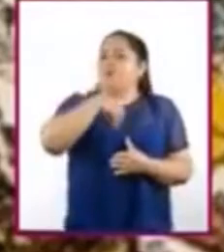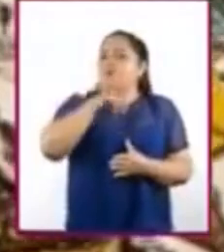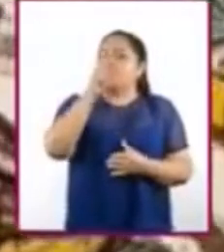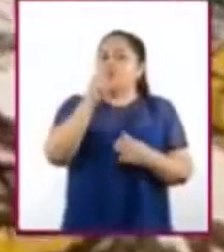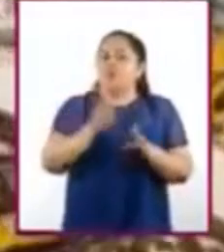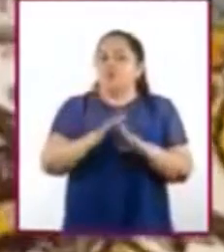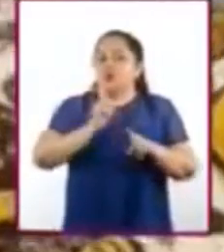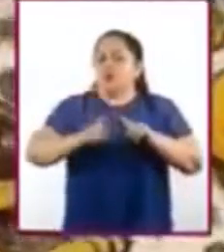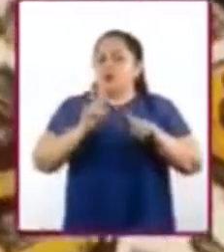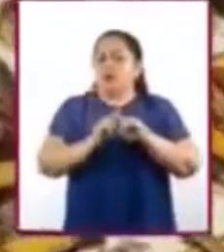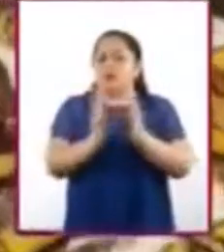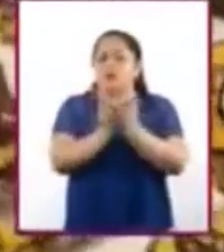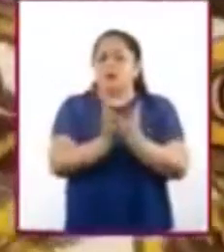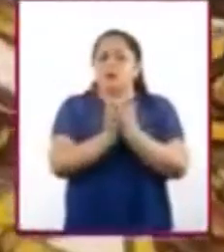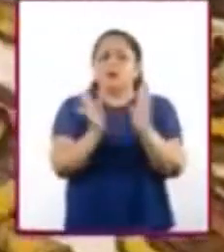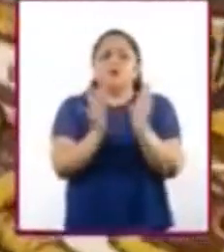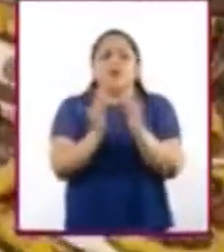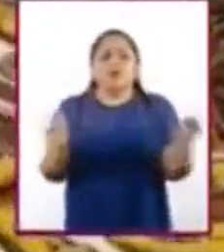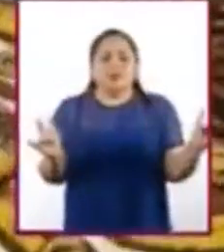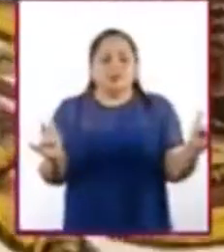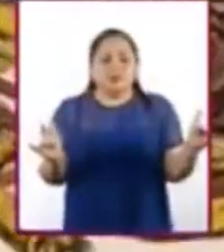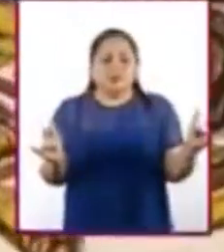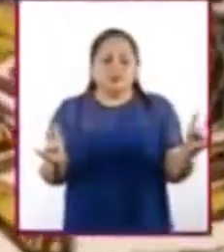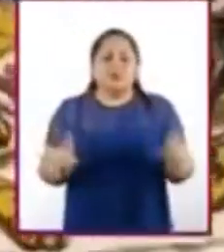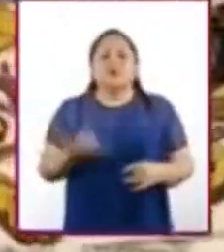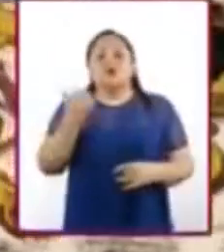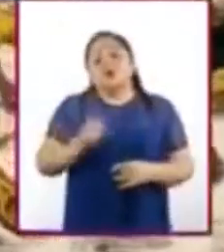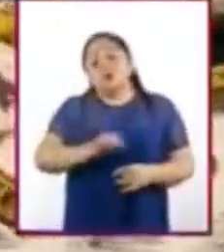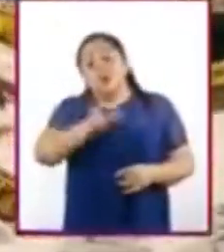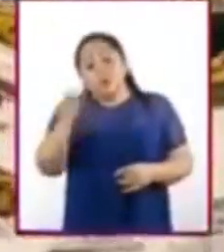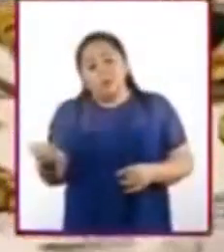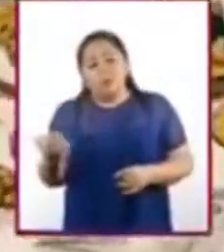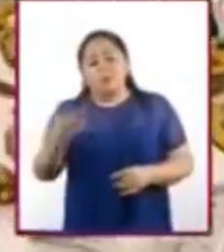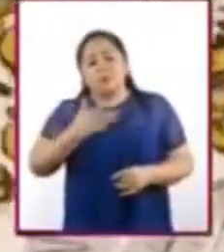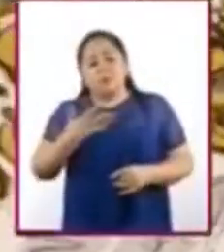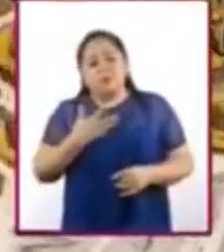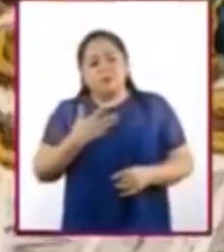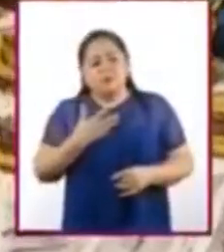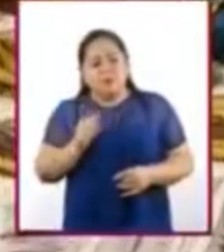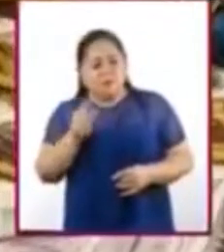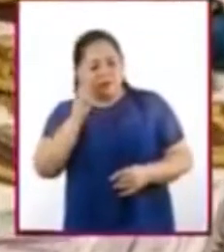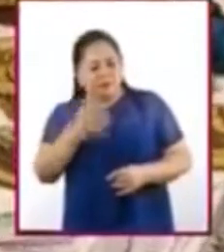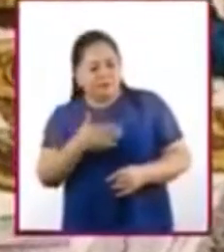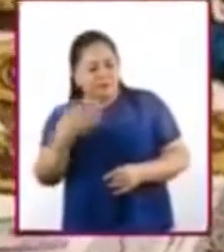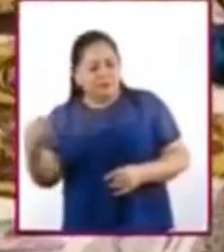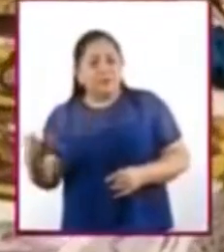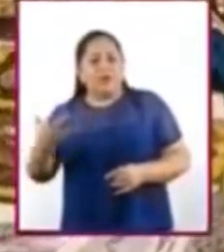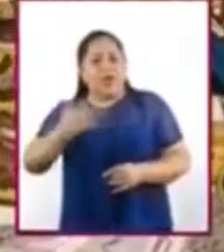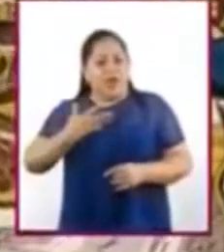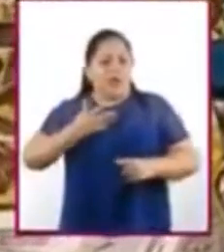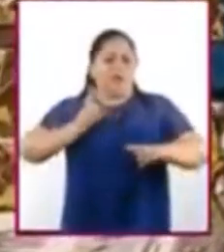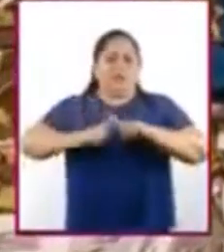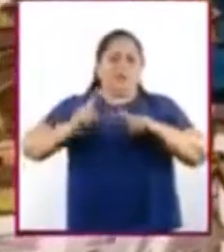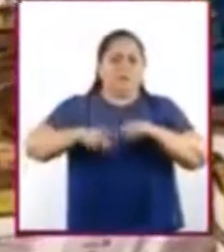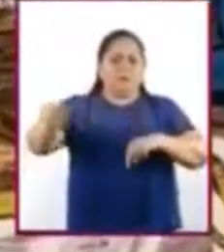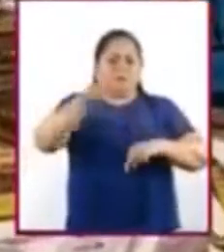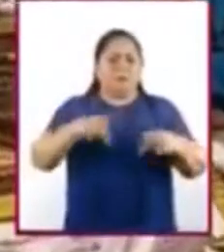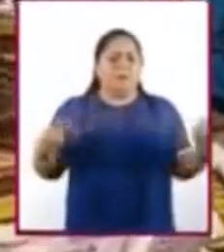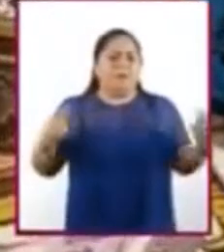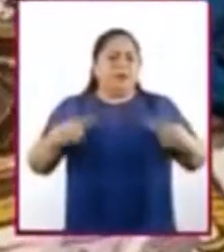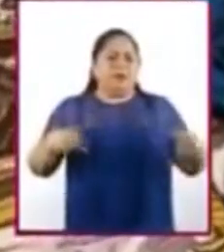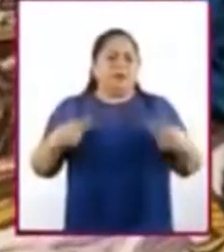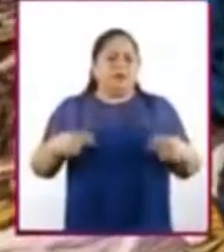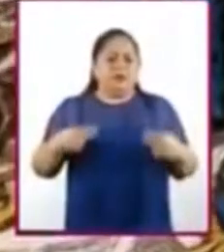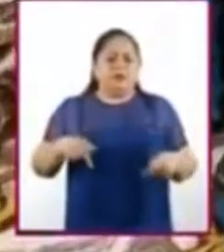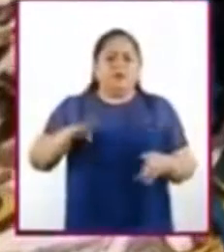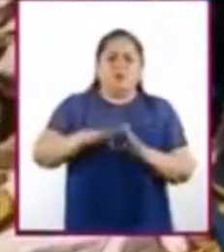una serie de barcos franceses. Por otro lado, tenemos que hacia la derecha hay varios personajes que están allí